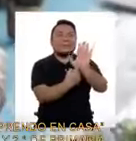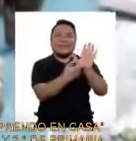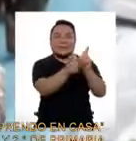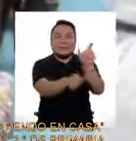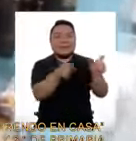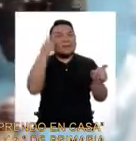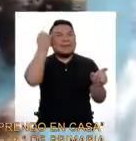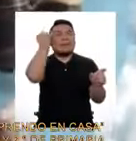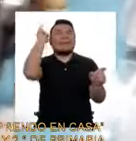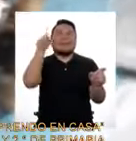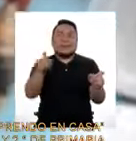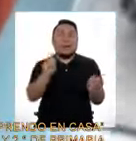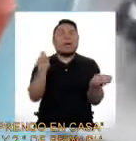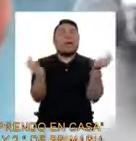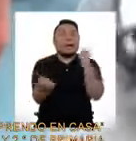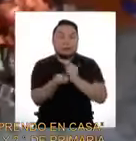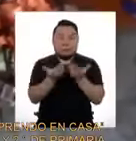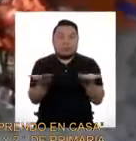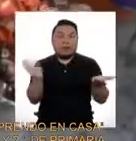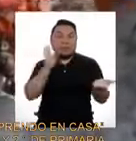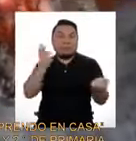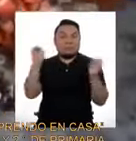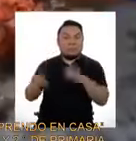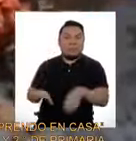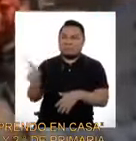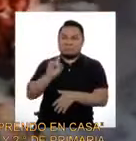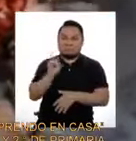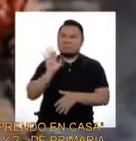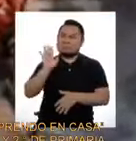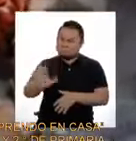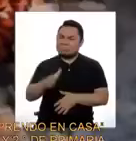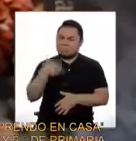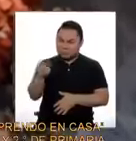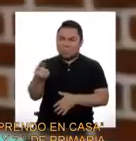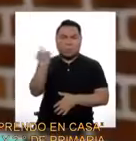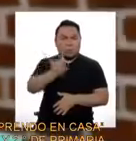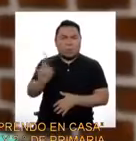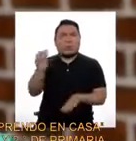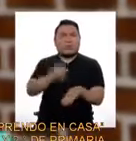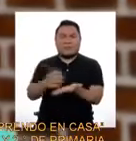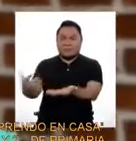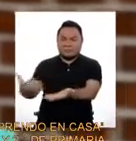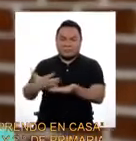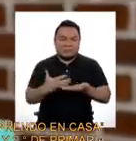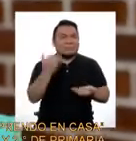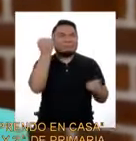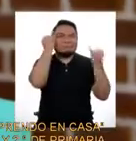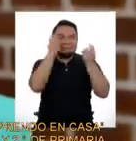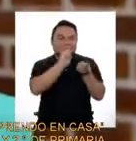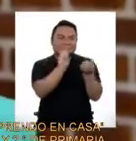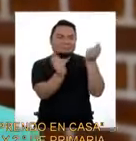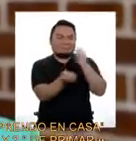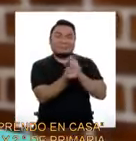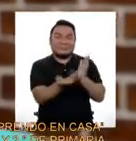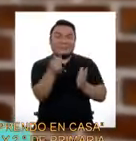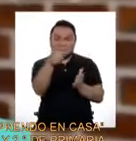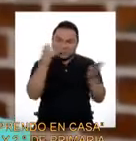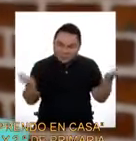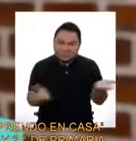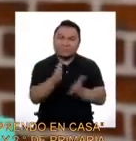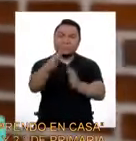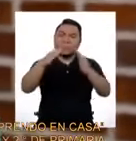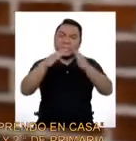una alternativa de reutilización. No necesitamos extraer de la naturaleza más productos. Para ello, nosotros animamos que las personas en